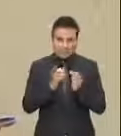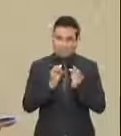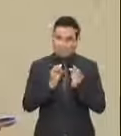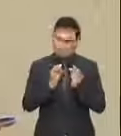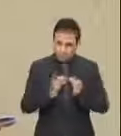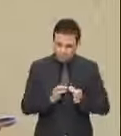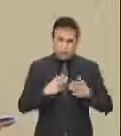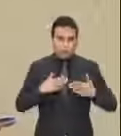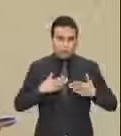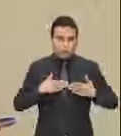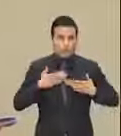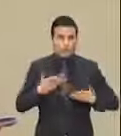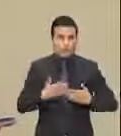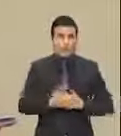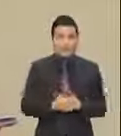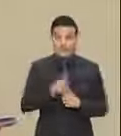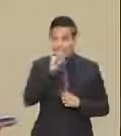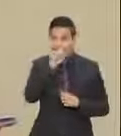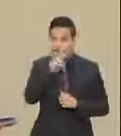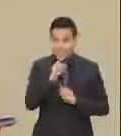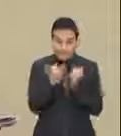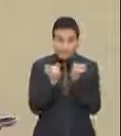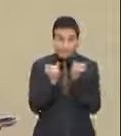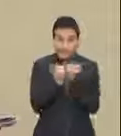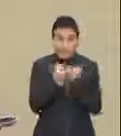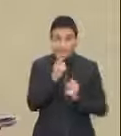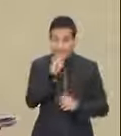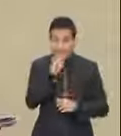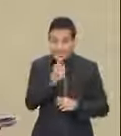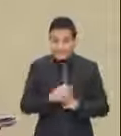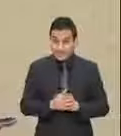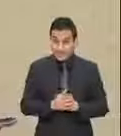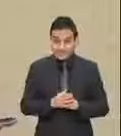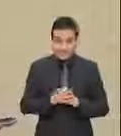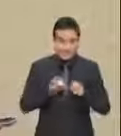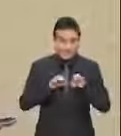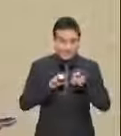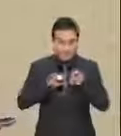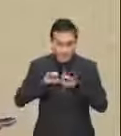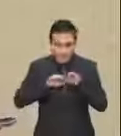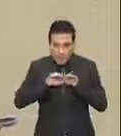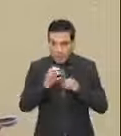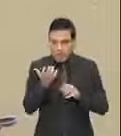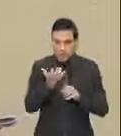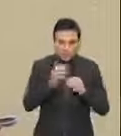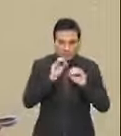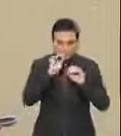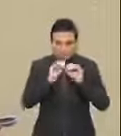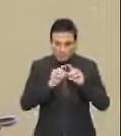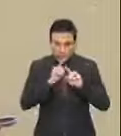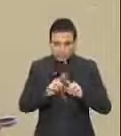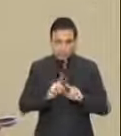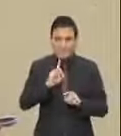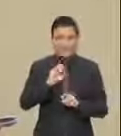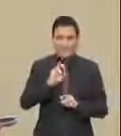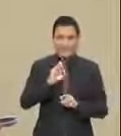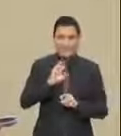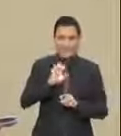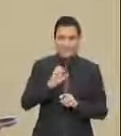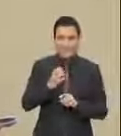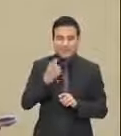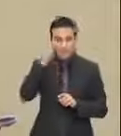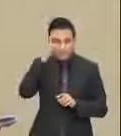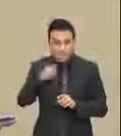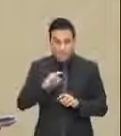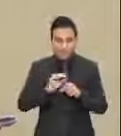padrón electoral sino que además demuestran que han sido exitosas las acciones extraordinarias llevadas a cabo por la de efe para evitar que la pandemia